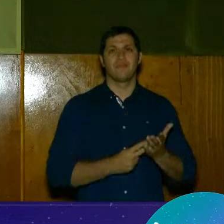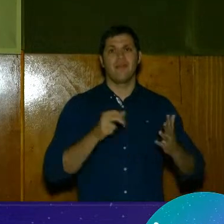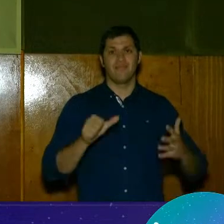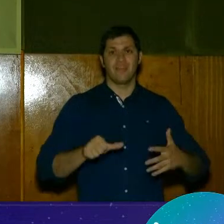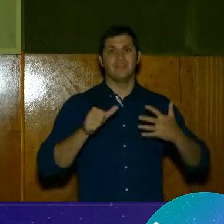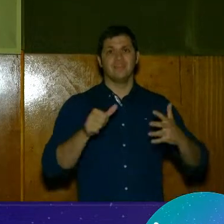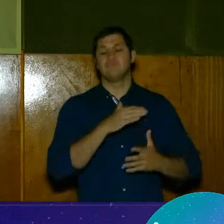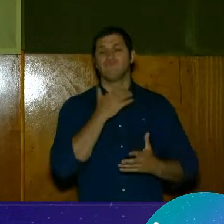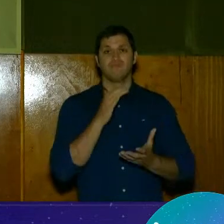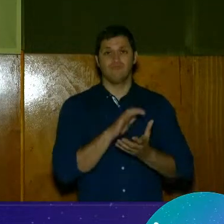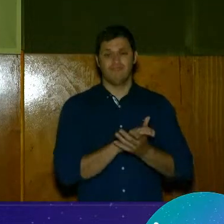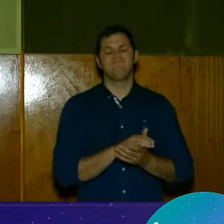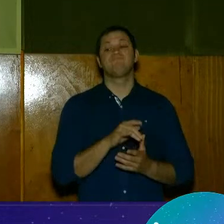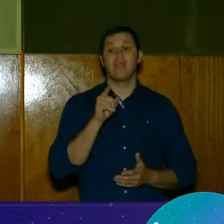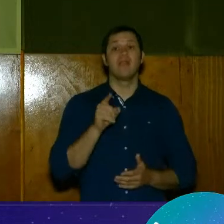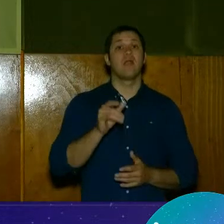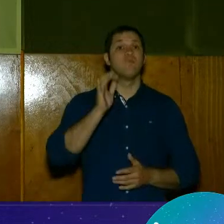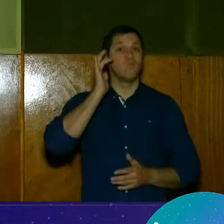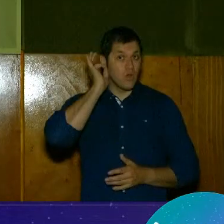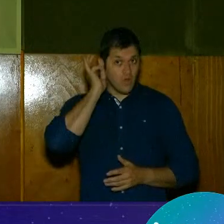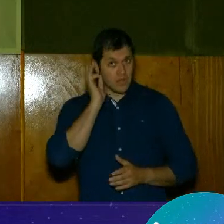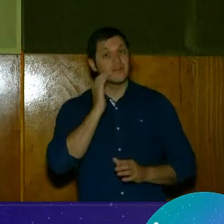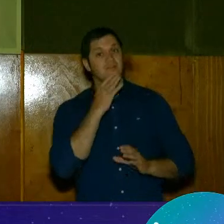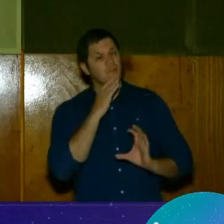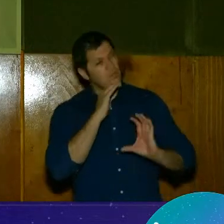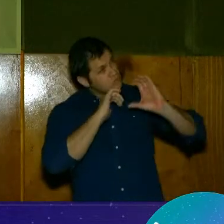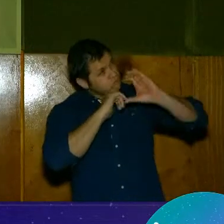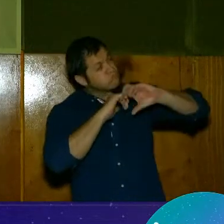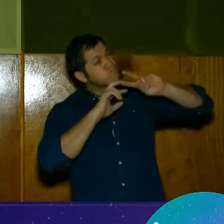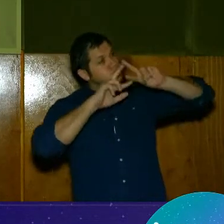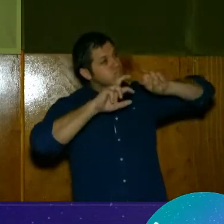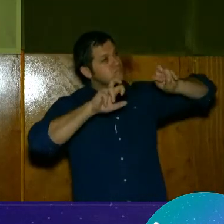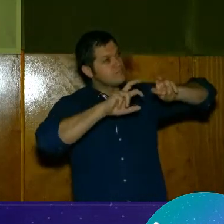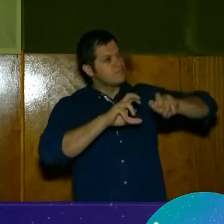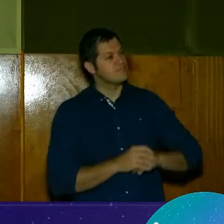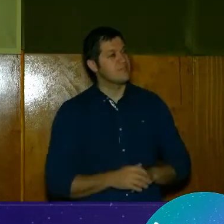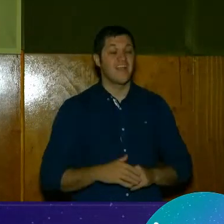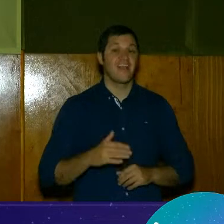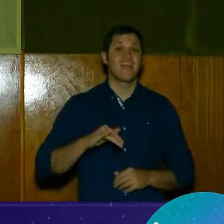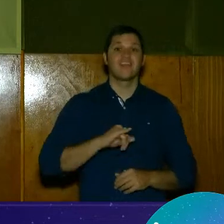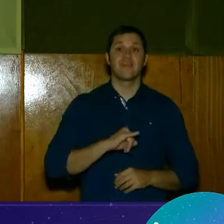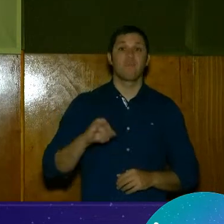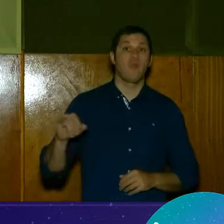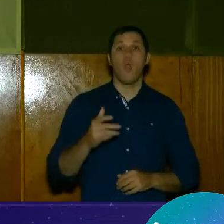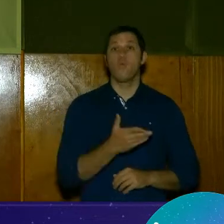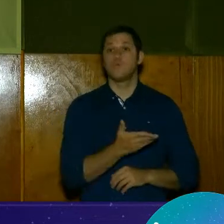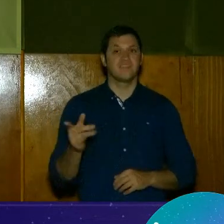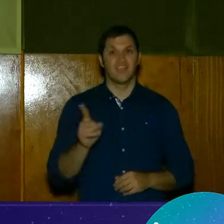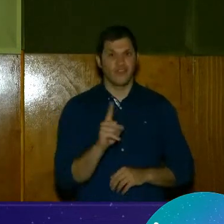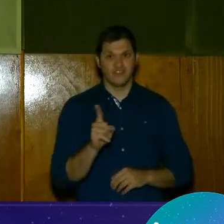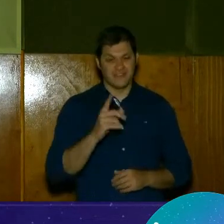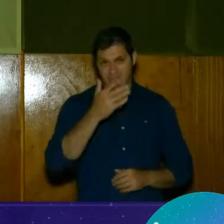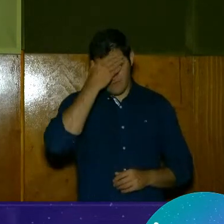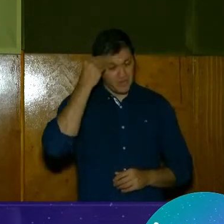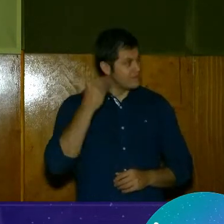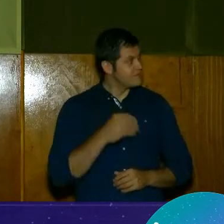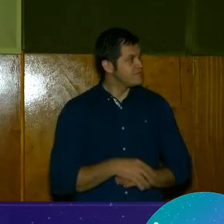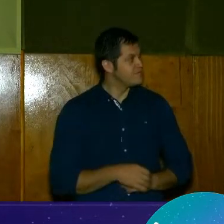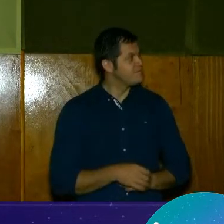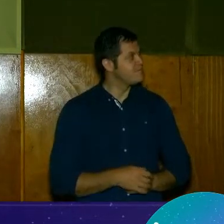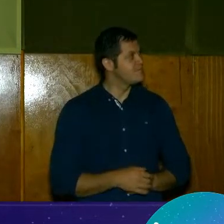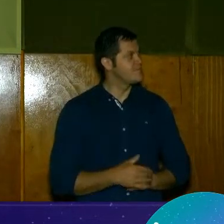ahora venimos un poquito más cerca ver a ruin ver a rubin falleció hace poco el año 2016